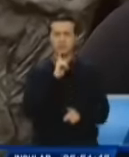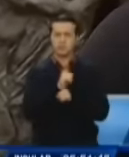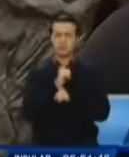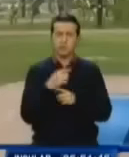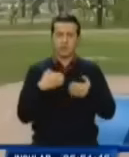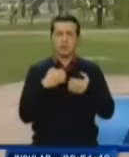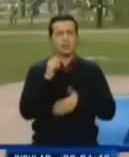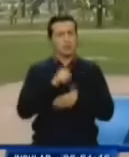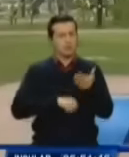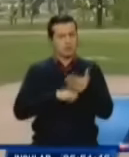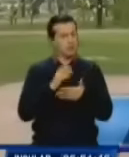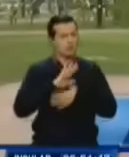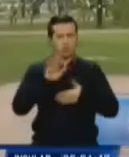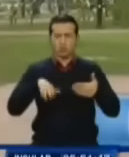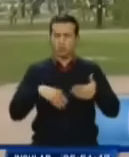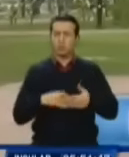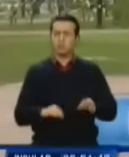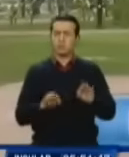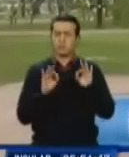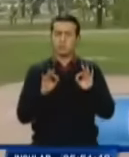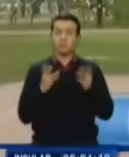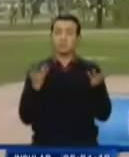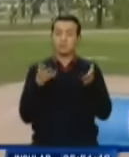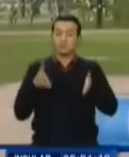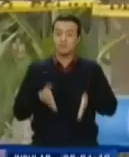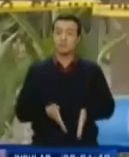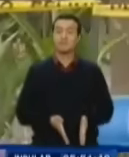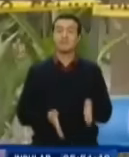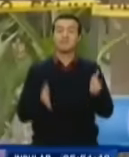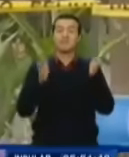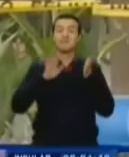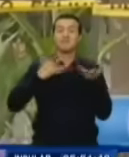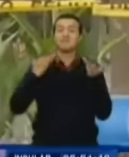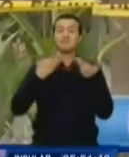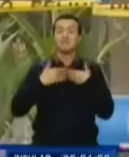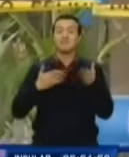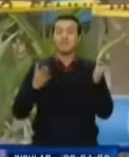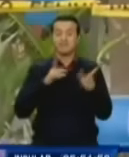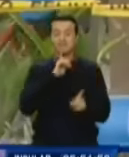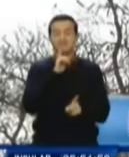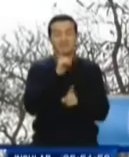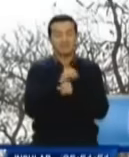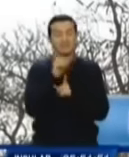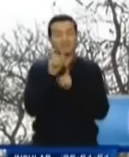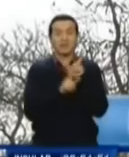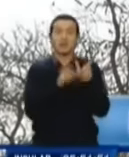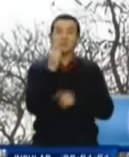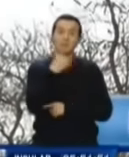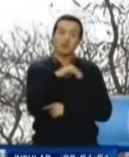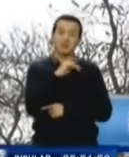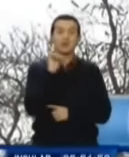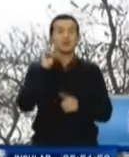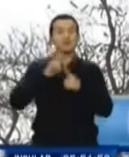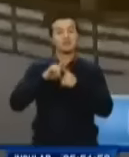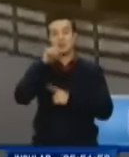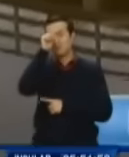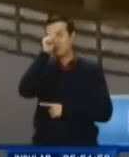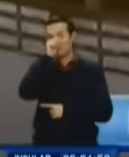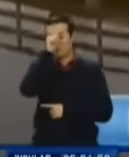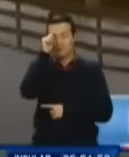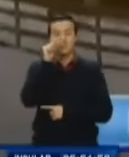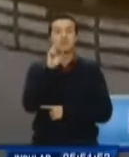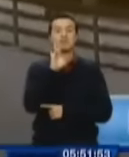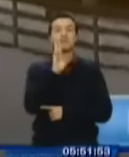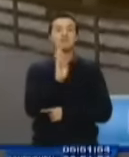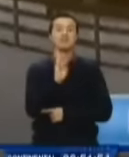equipos certificados. La zona de reserva forestal Senderos Samanes abre sus puertas a los ciudadanos de miércoles a domingos, de 6 a